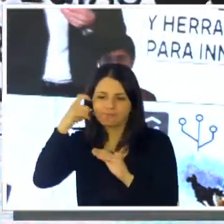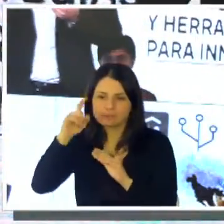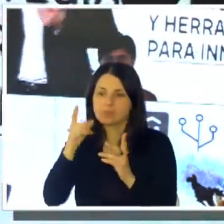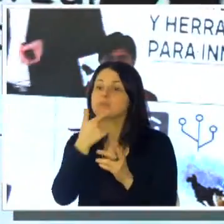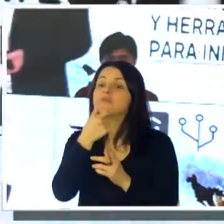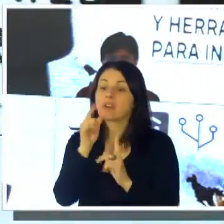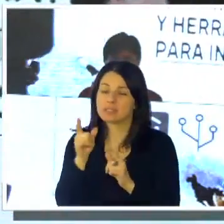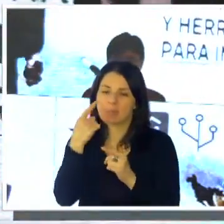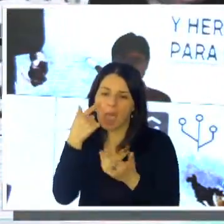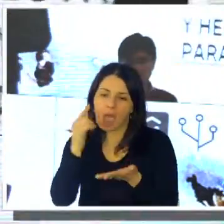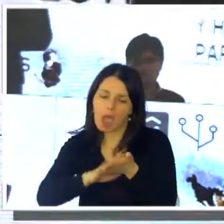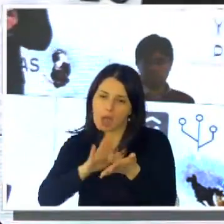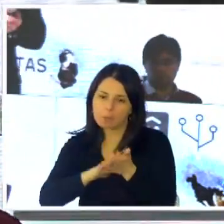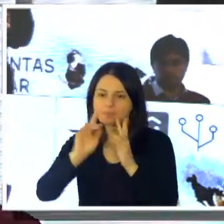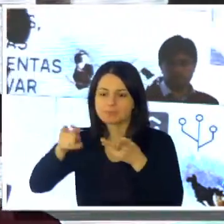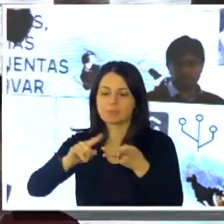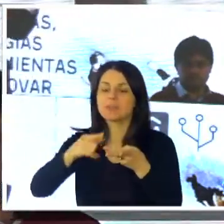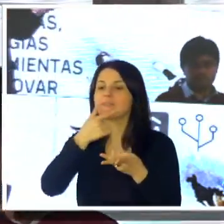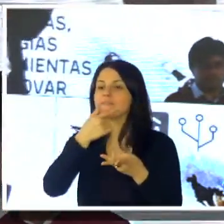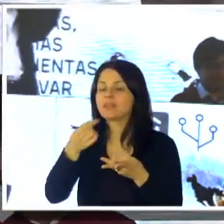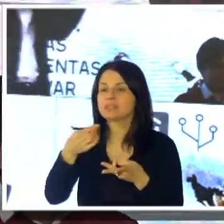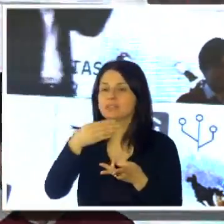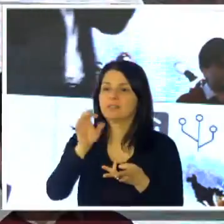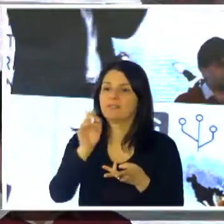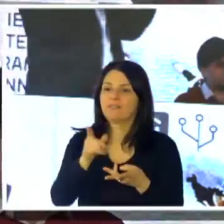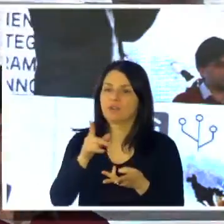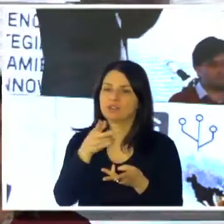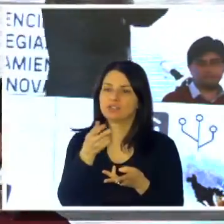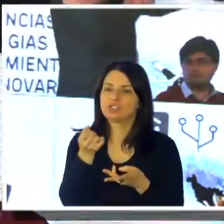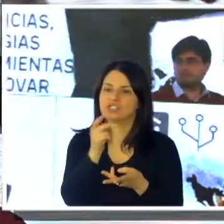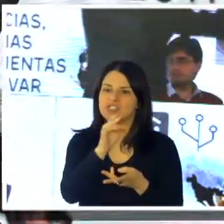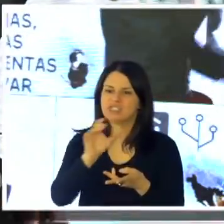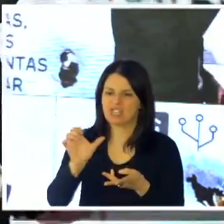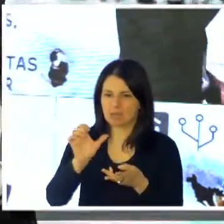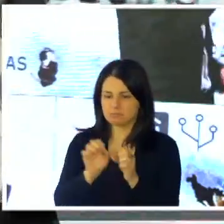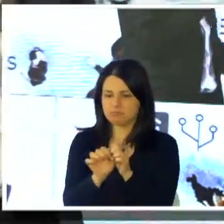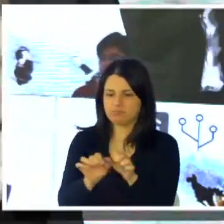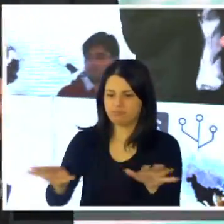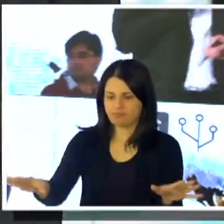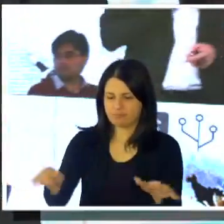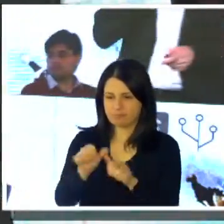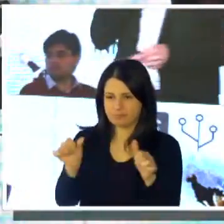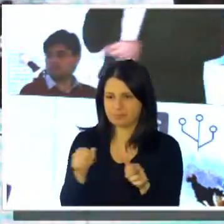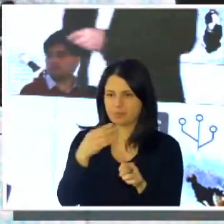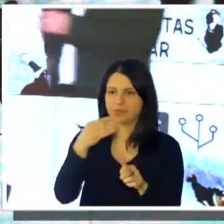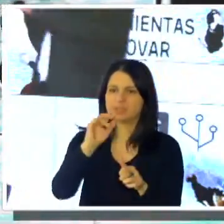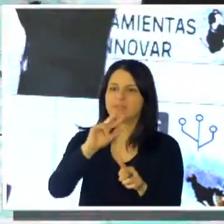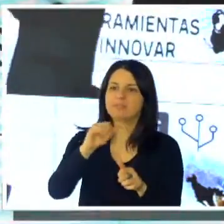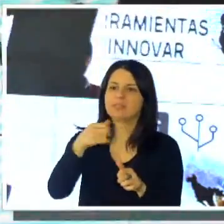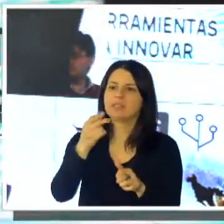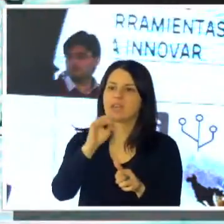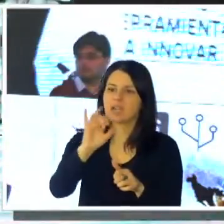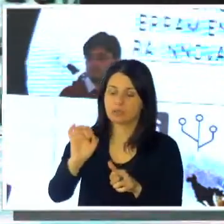fáciles de testear y también son fáciles de deployar. En general tenemos un binario que lo deployamos en un application server.